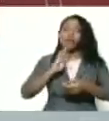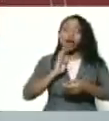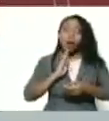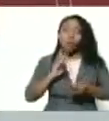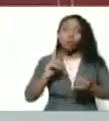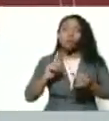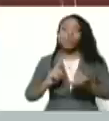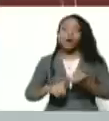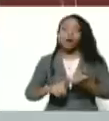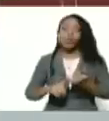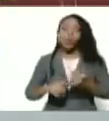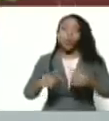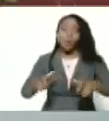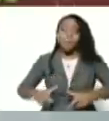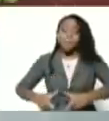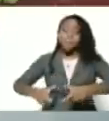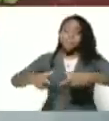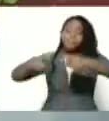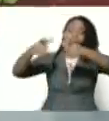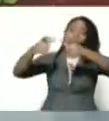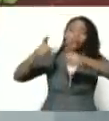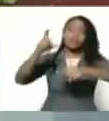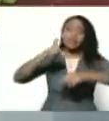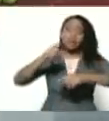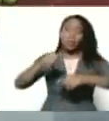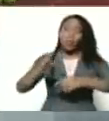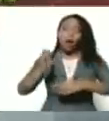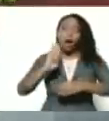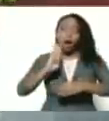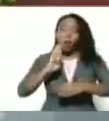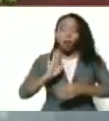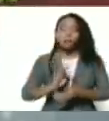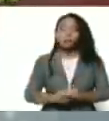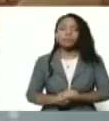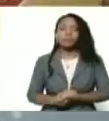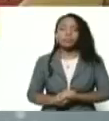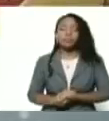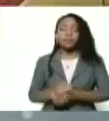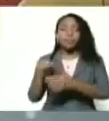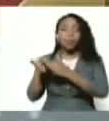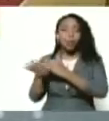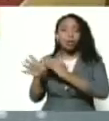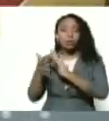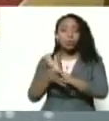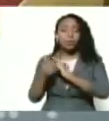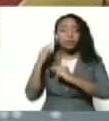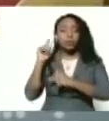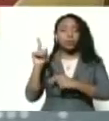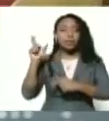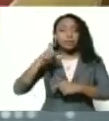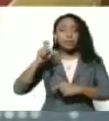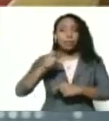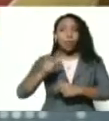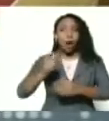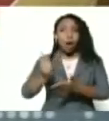encarece en el hogar, pues, ya que nos basamos en la base que es el hogar, entonces necesitamos su ayuda. En el